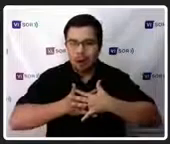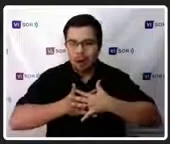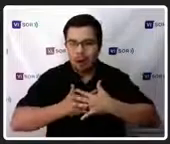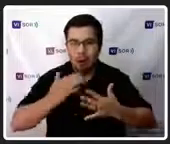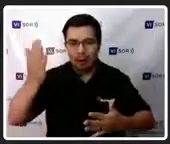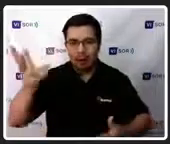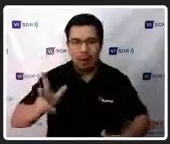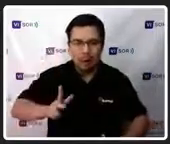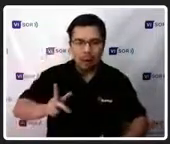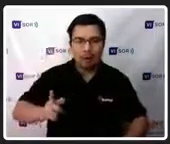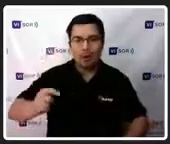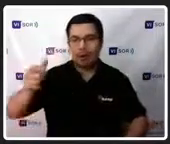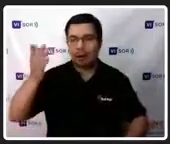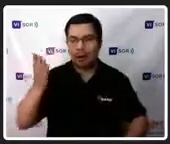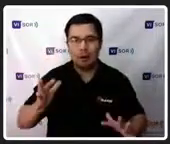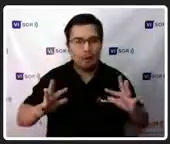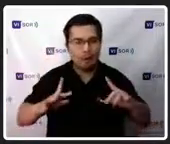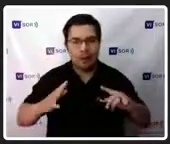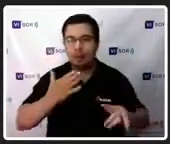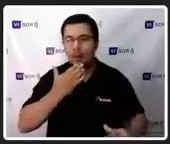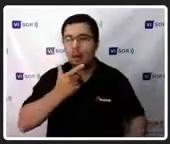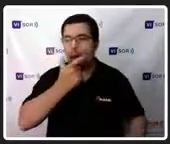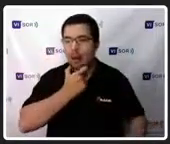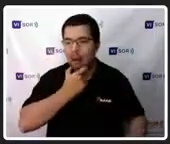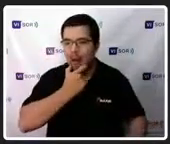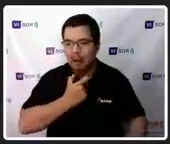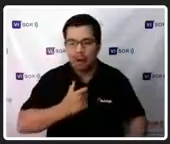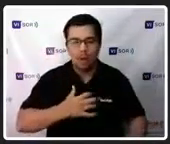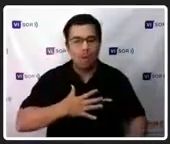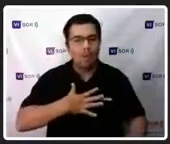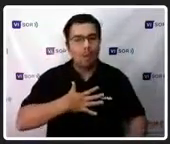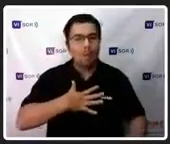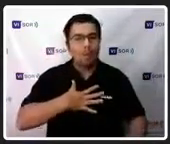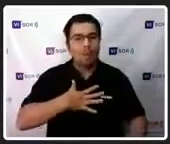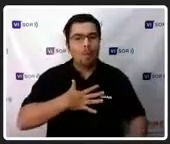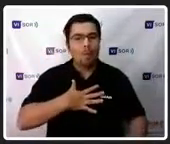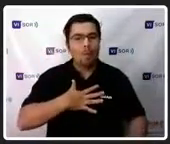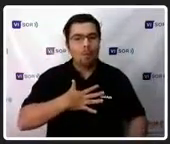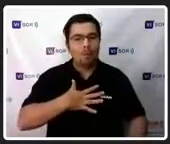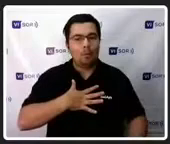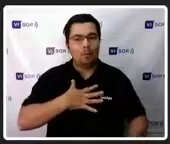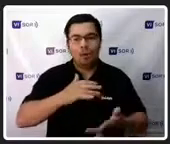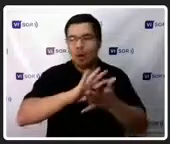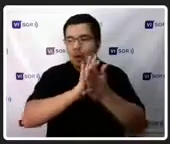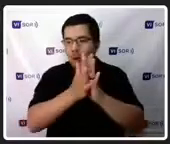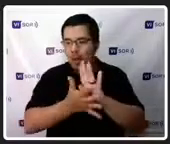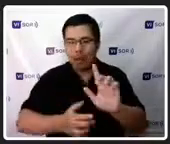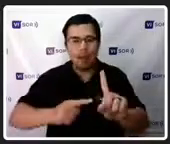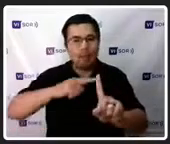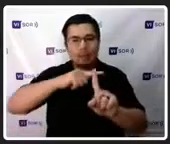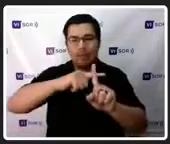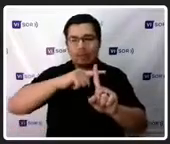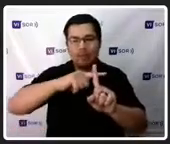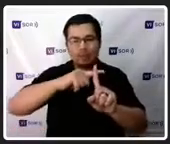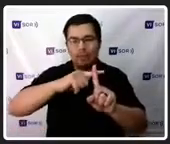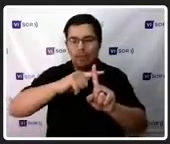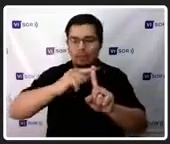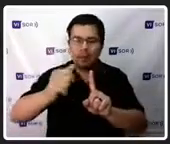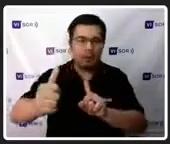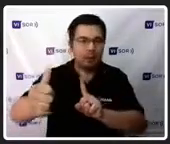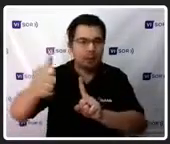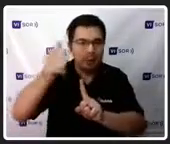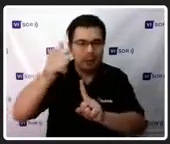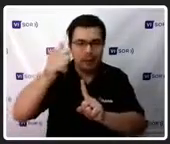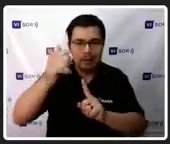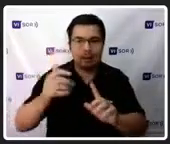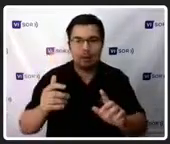contento. En inglés también. Entonces, son todas ventajas o herramientas que te ayudan a abrir puertas. Entonces